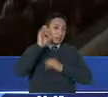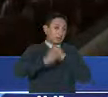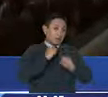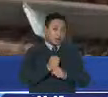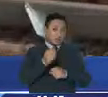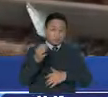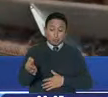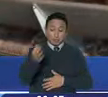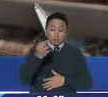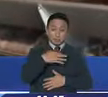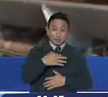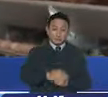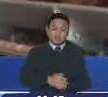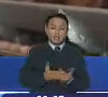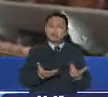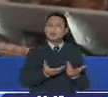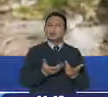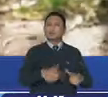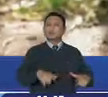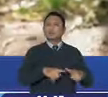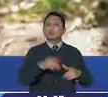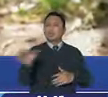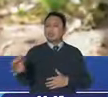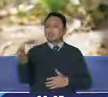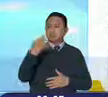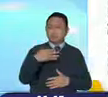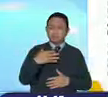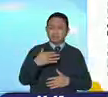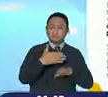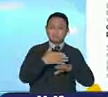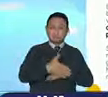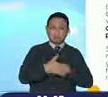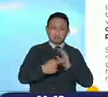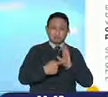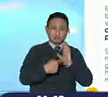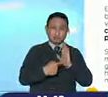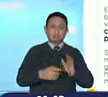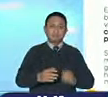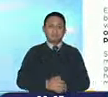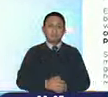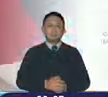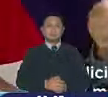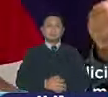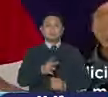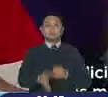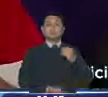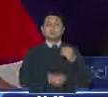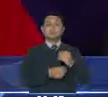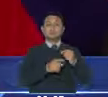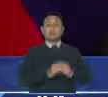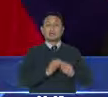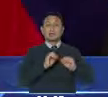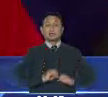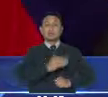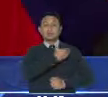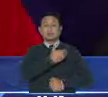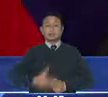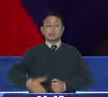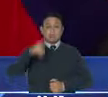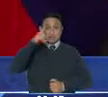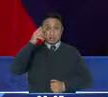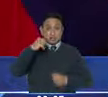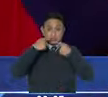edad. ¿En dónde se produjo el contagio? Les contamos más adelante. Además, en cadena nacional, el presidente Guillermo